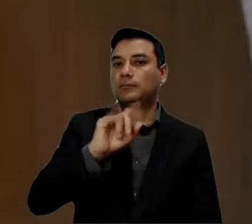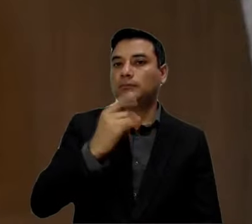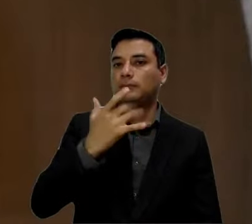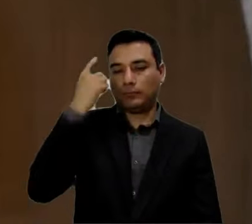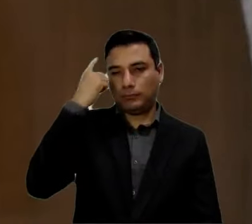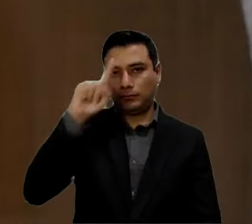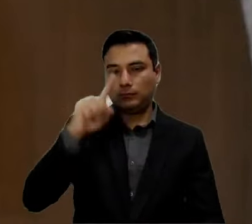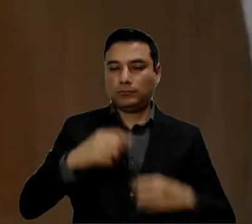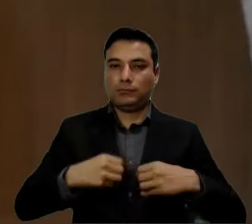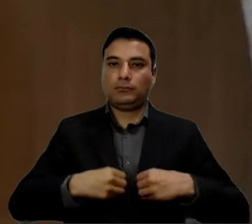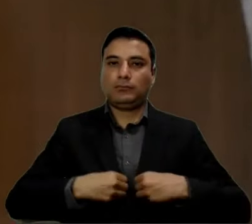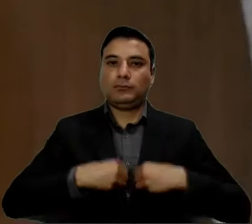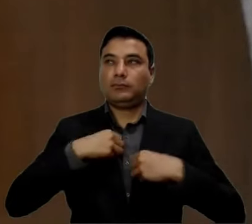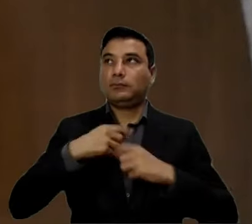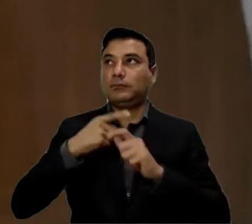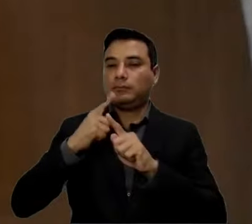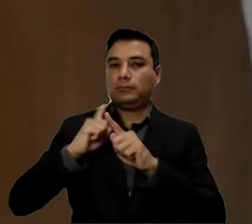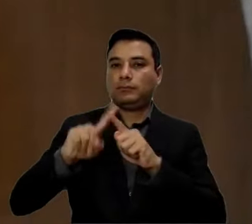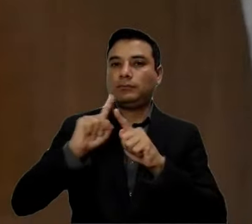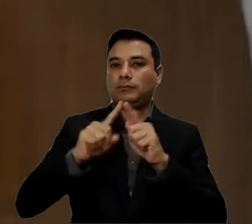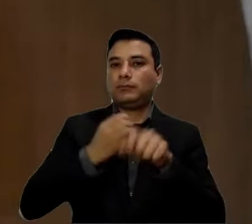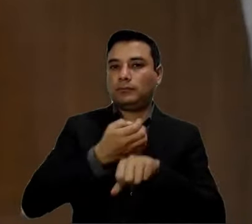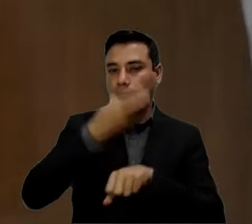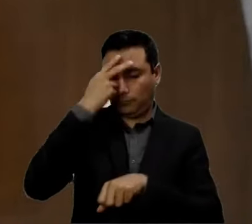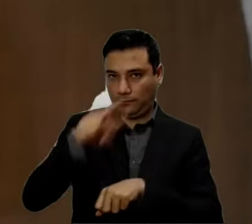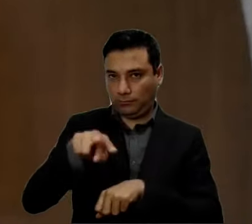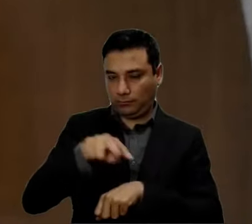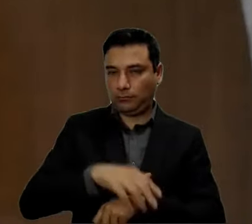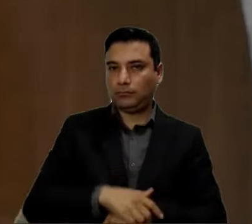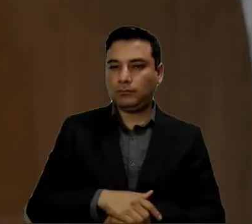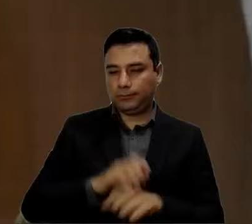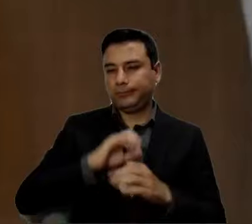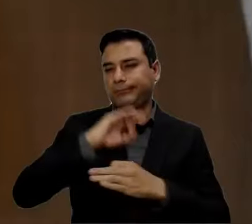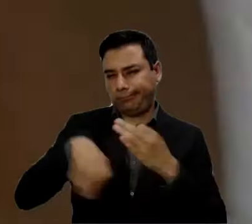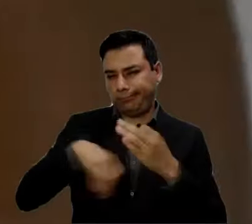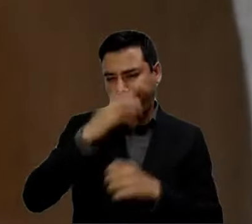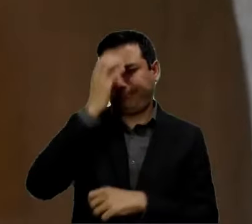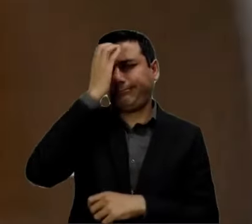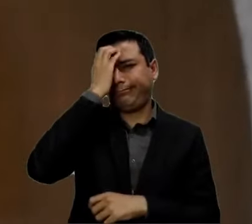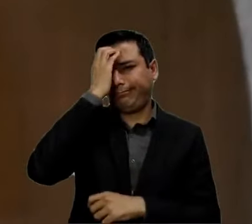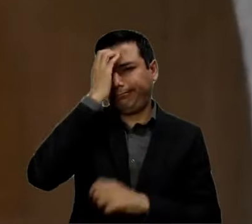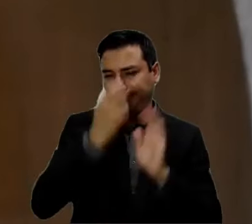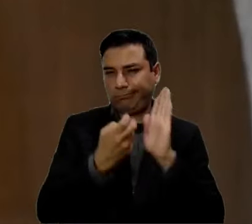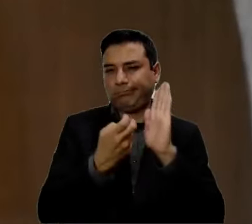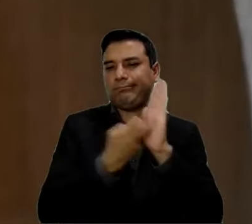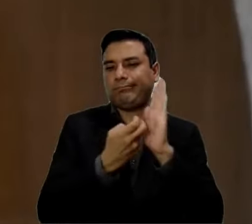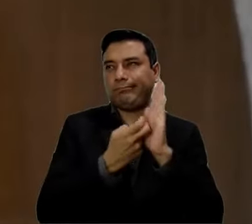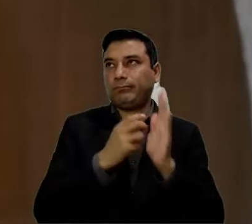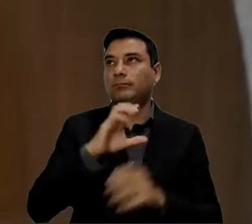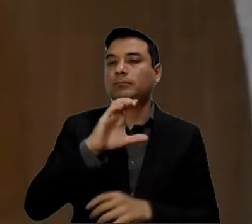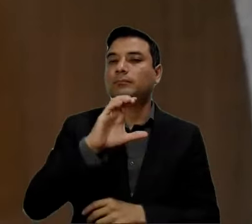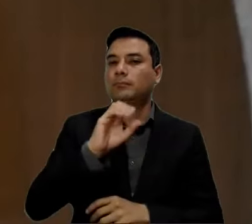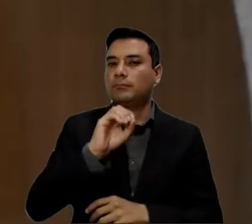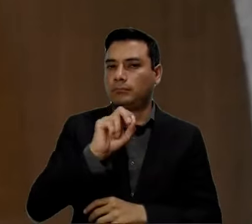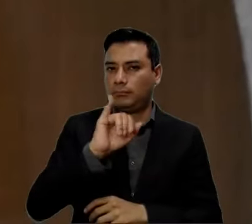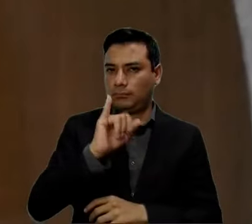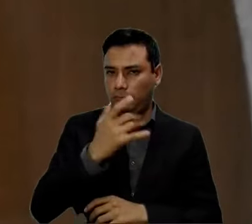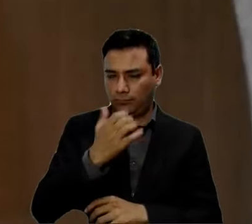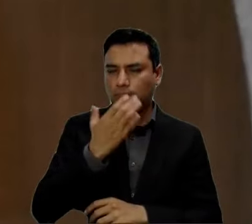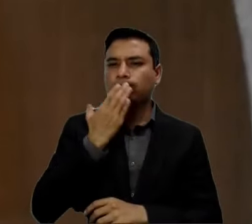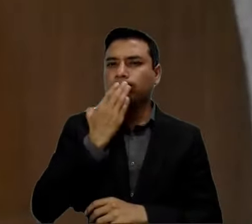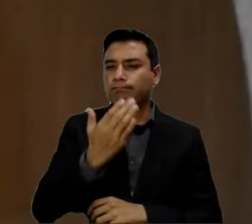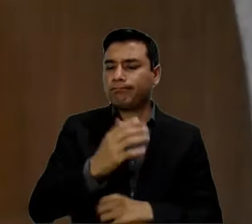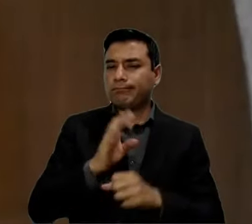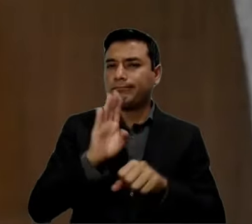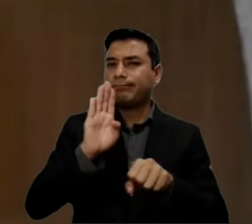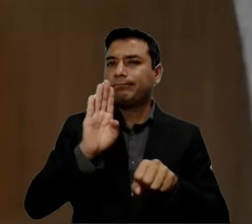del Estado de México. Todos conocemos este código. Es un buen código, es algo que ha beneficiado